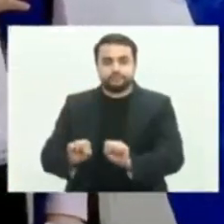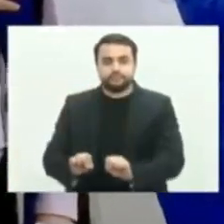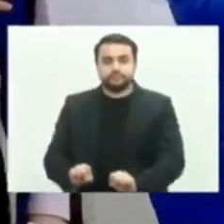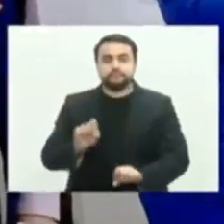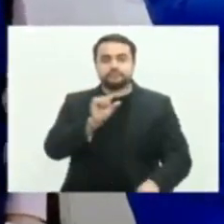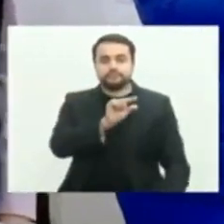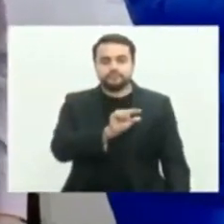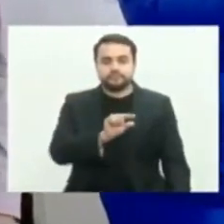Gracias por ver el video.